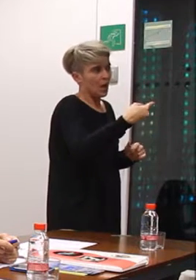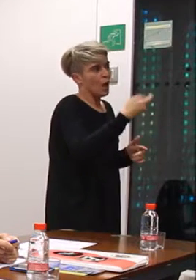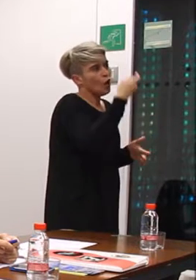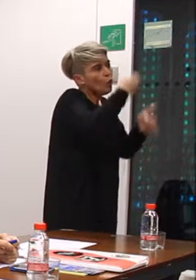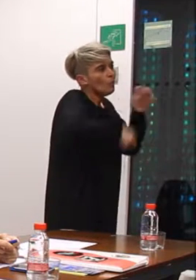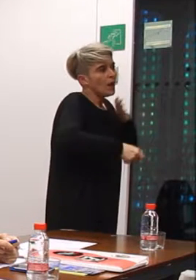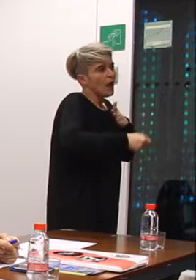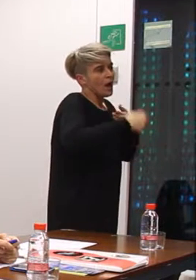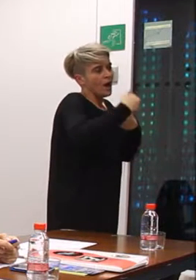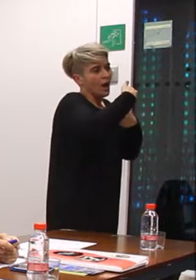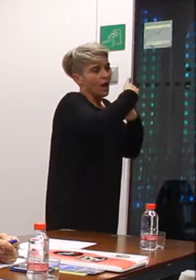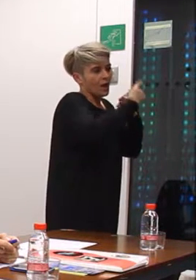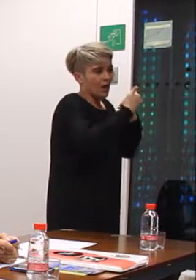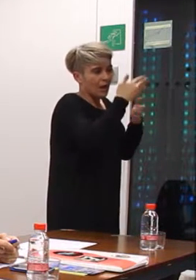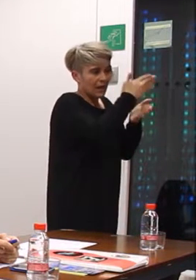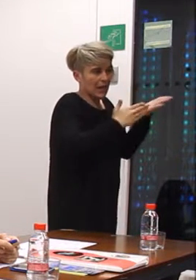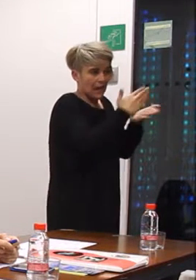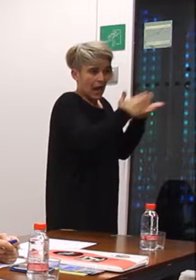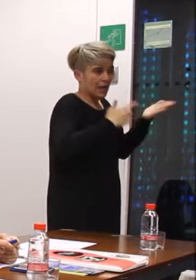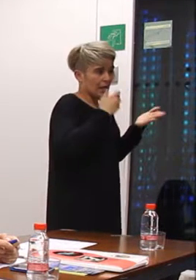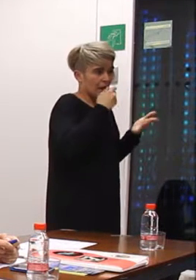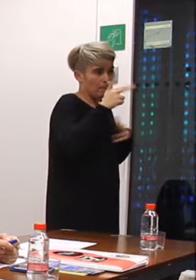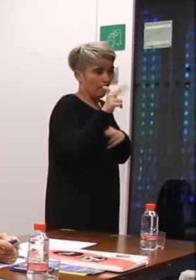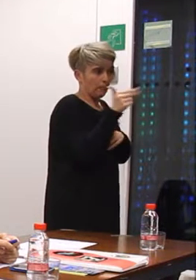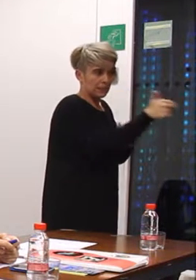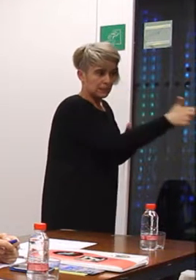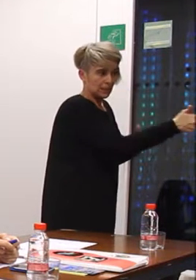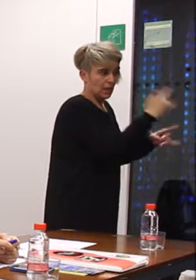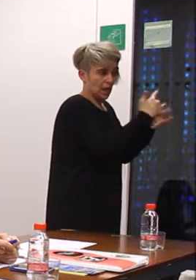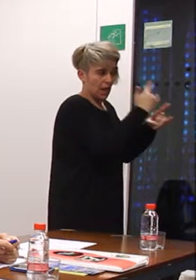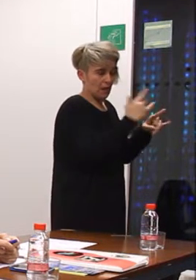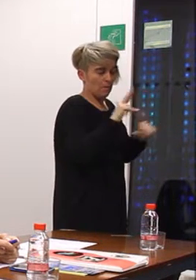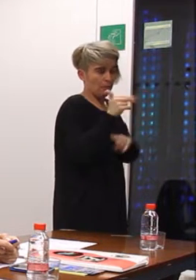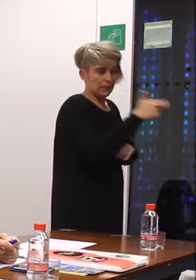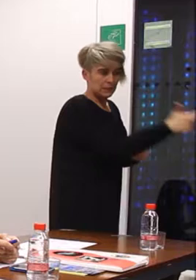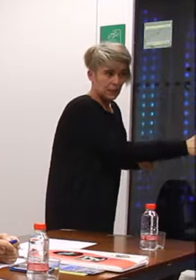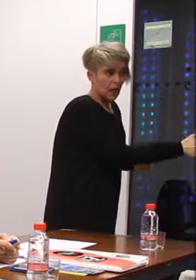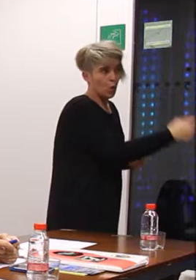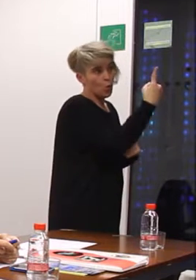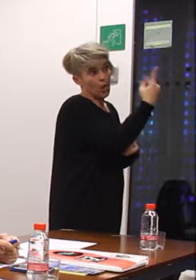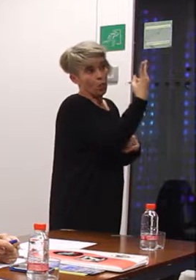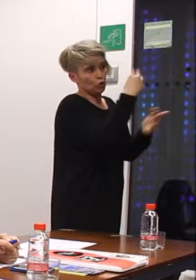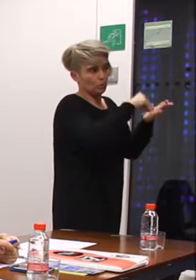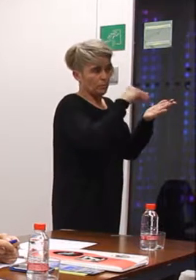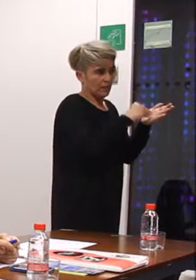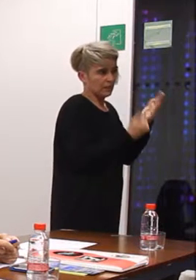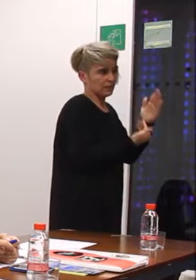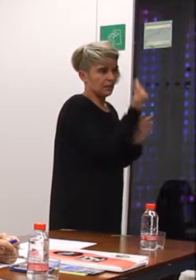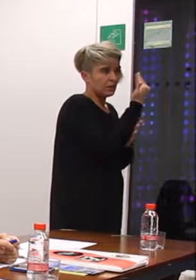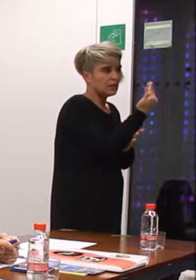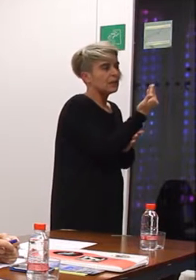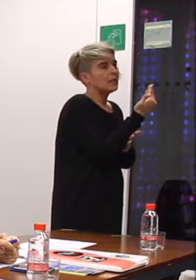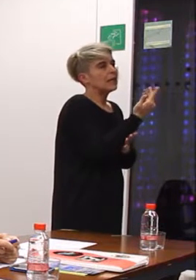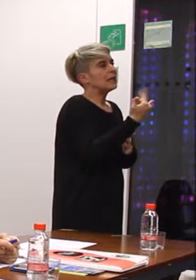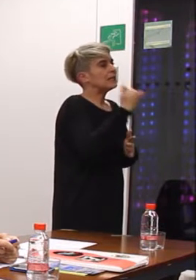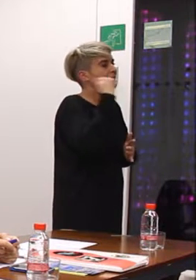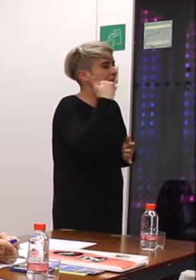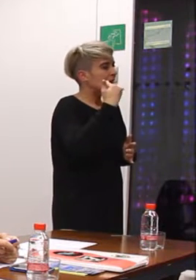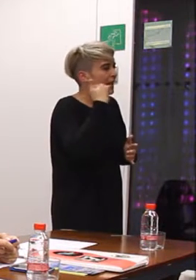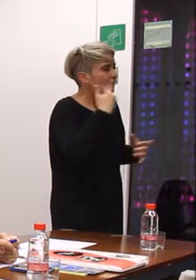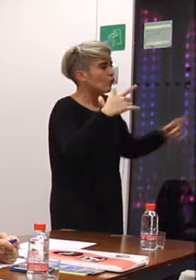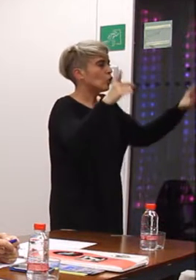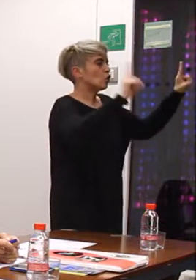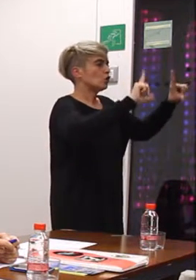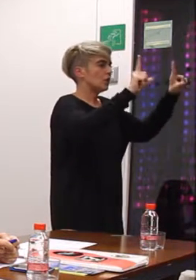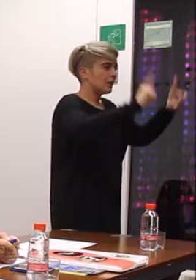cada 2 días, la capacidad para afrontar gastos imprevistos, el disponer de teléfono, de televisión en color,